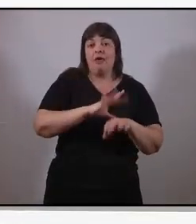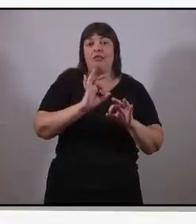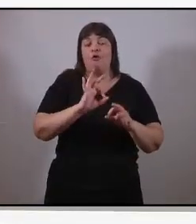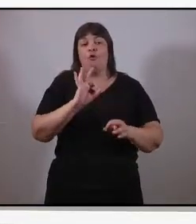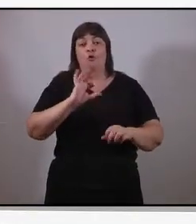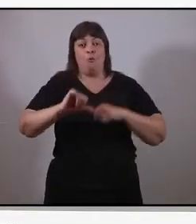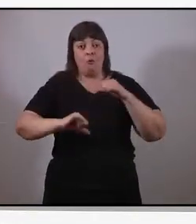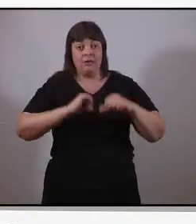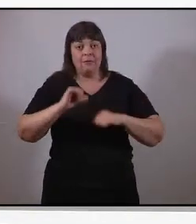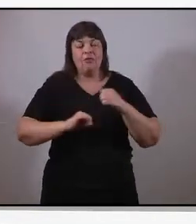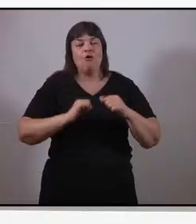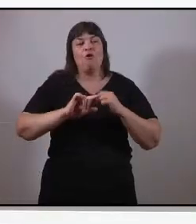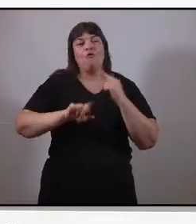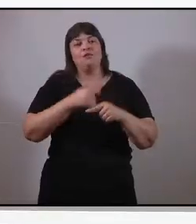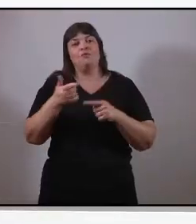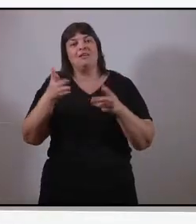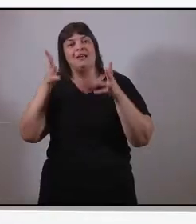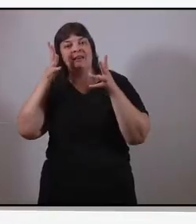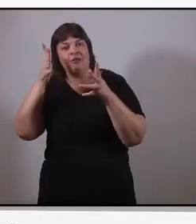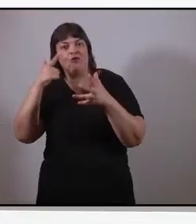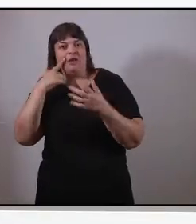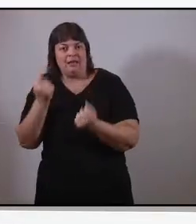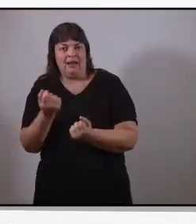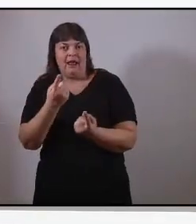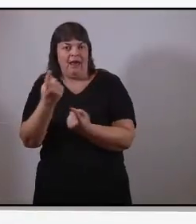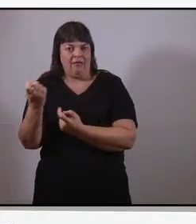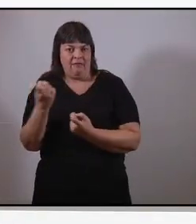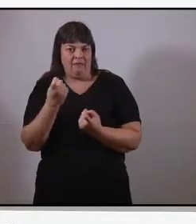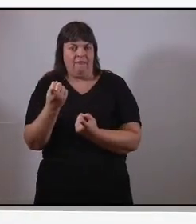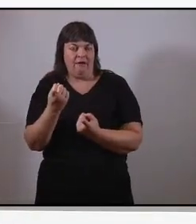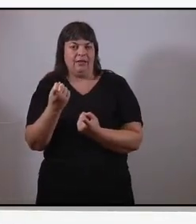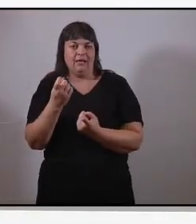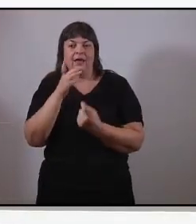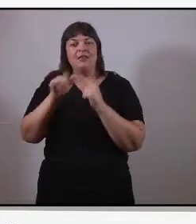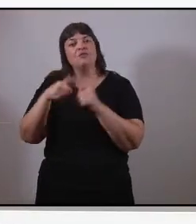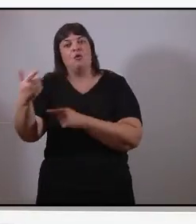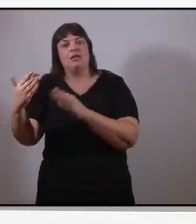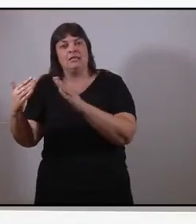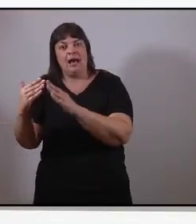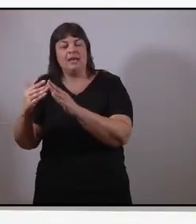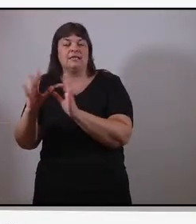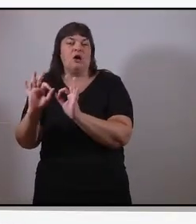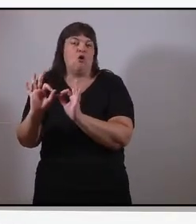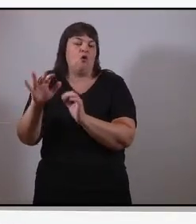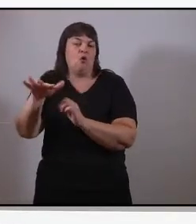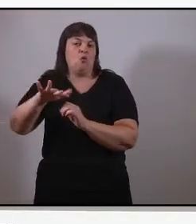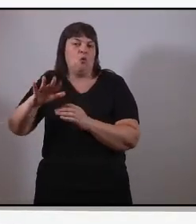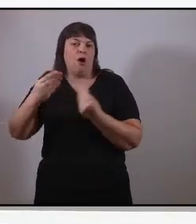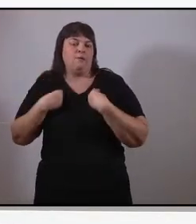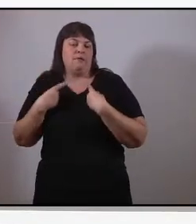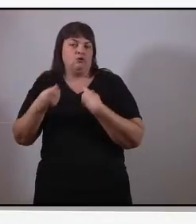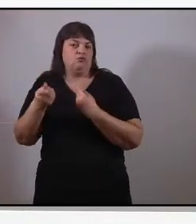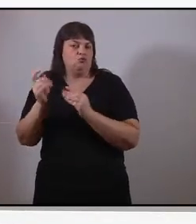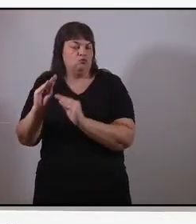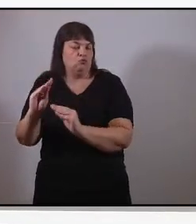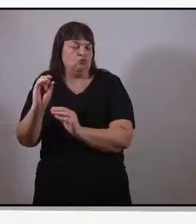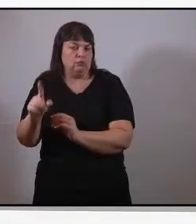intervención, necesiten atención sanitaria antes de regresar a su domicilio o a su residencia